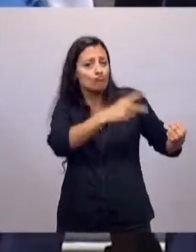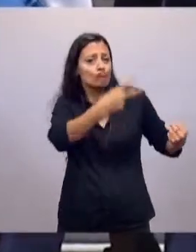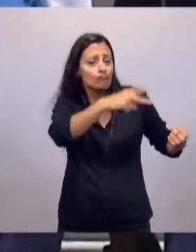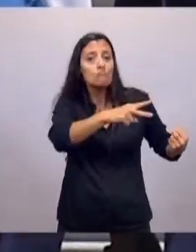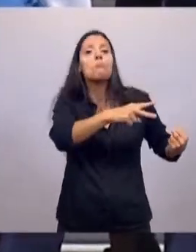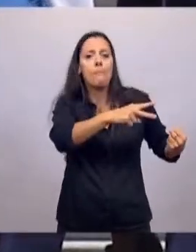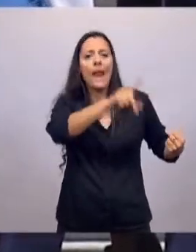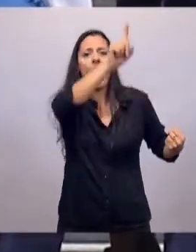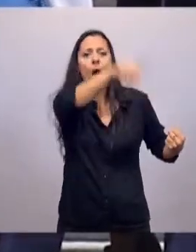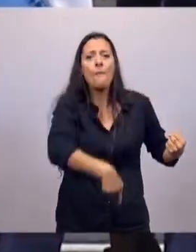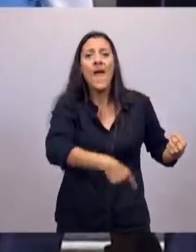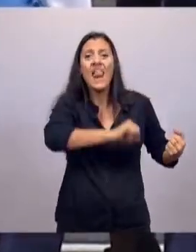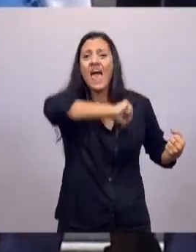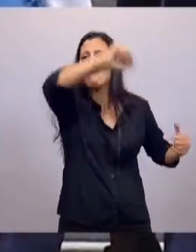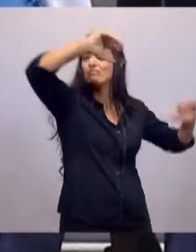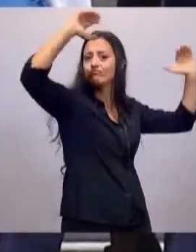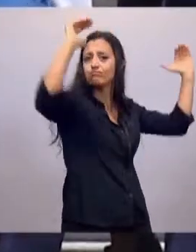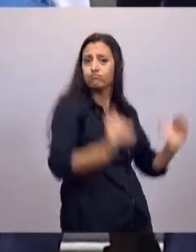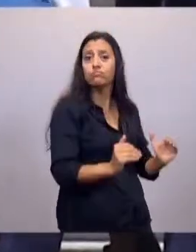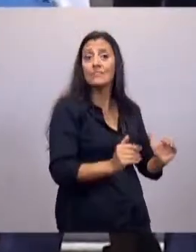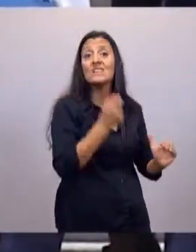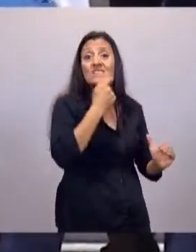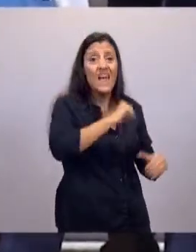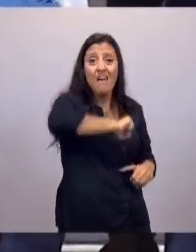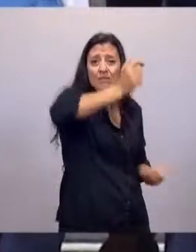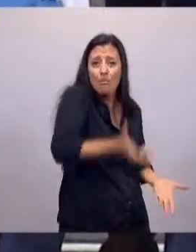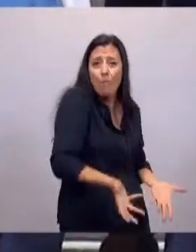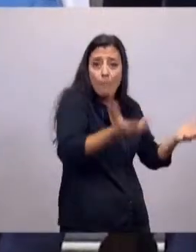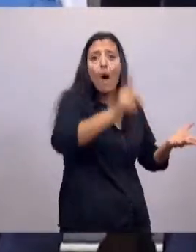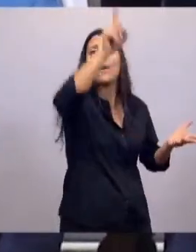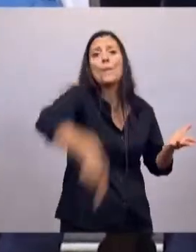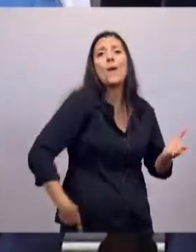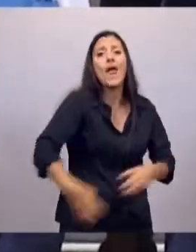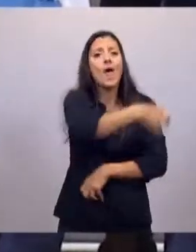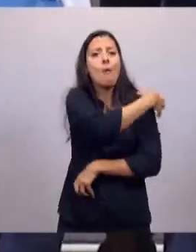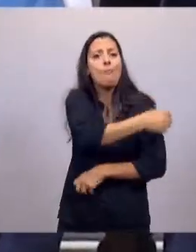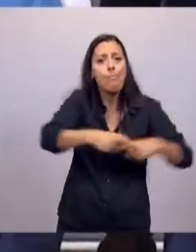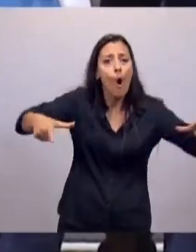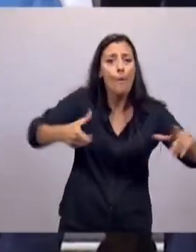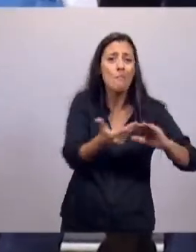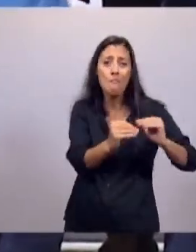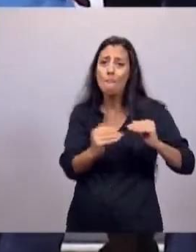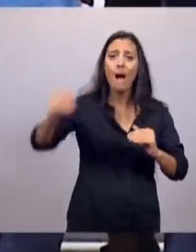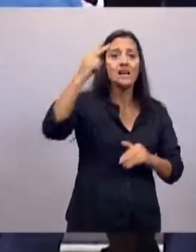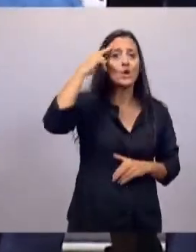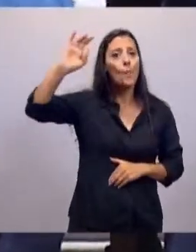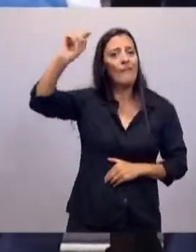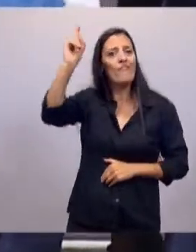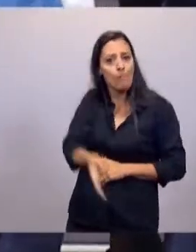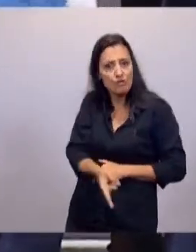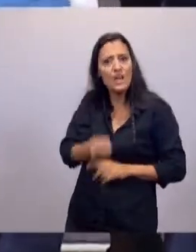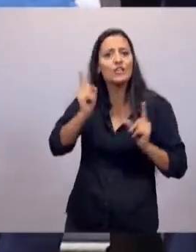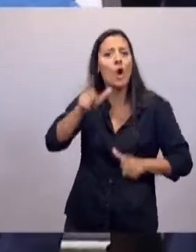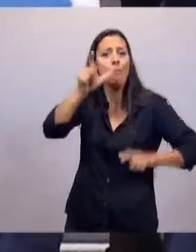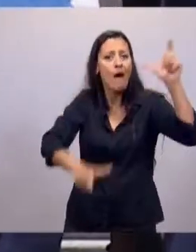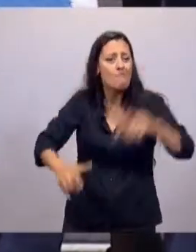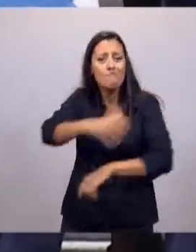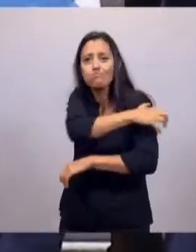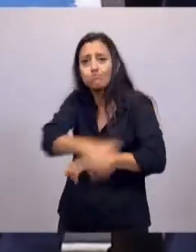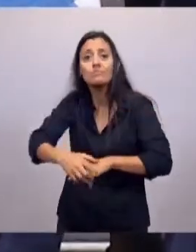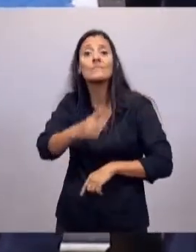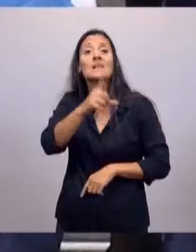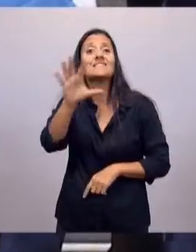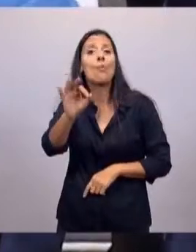evitar semejante catástrofe que llevaría a la pobreza por encima del 90% y la indigencia por encima